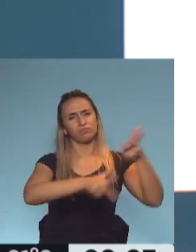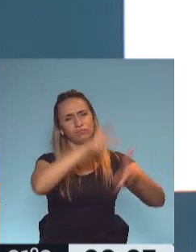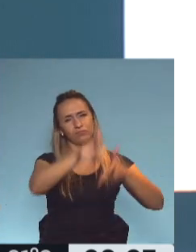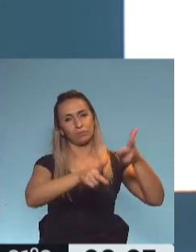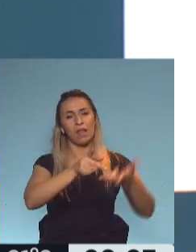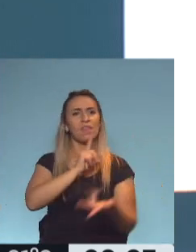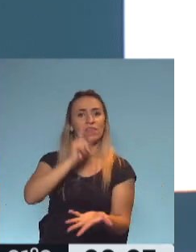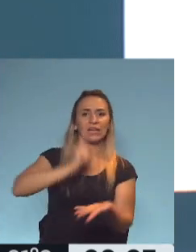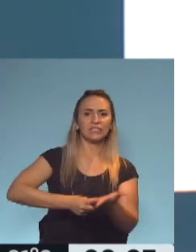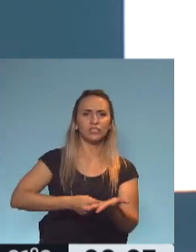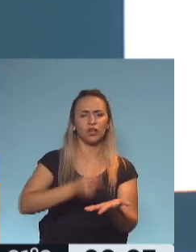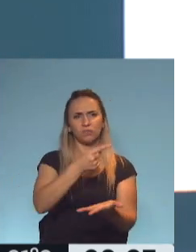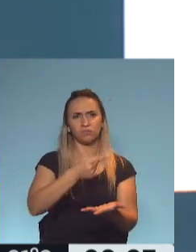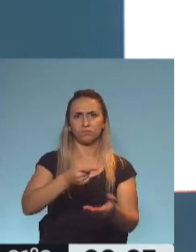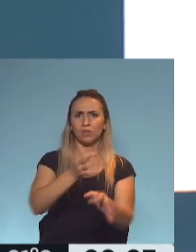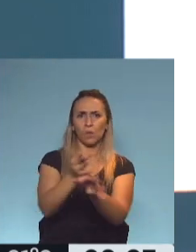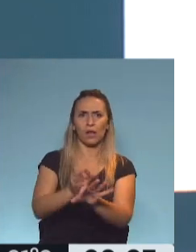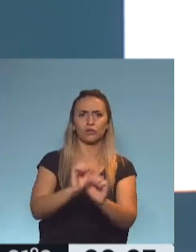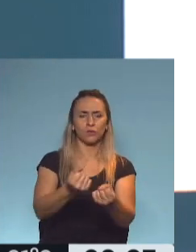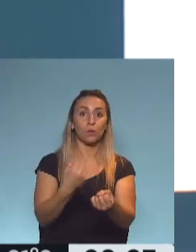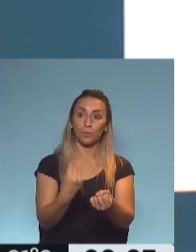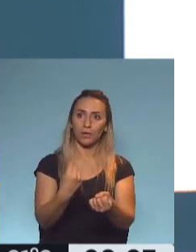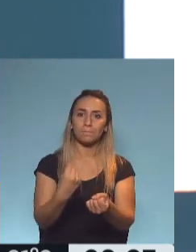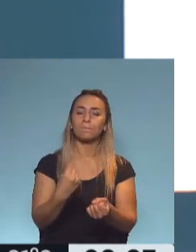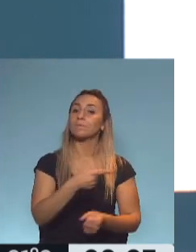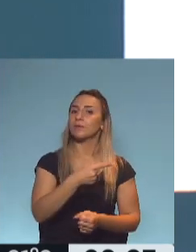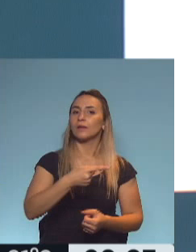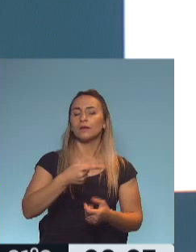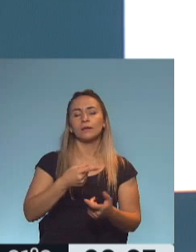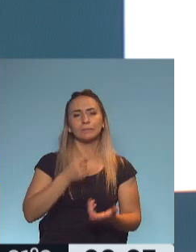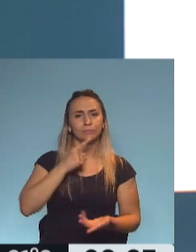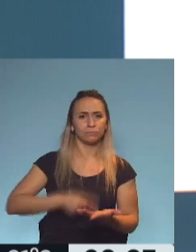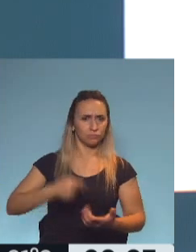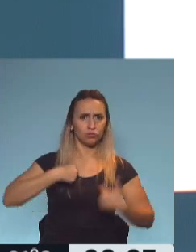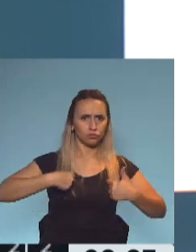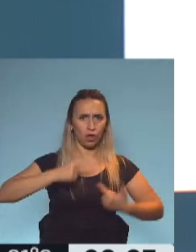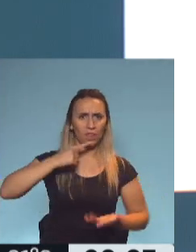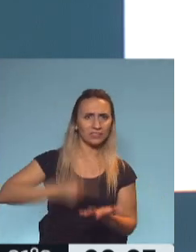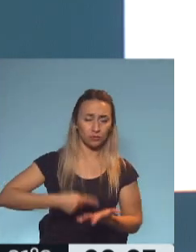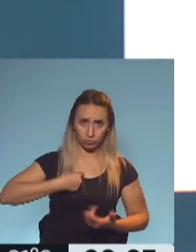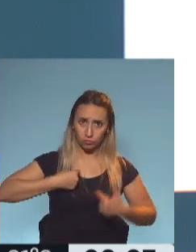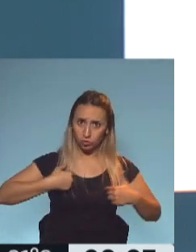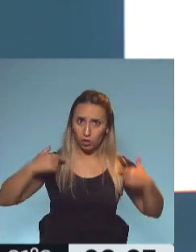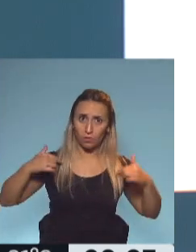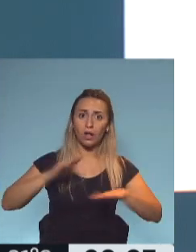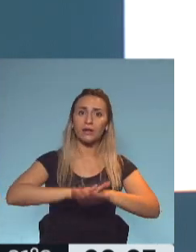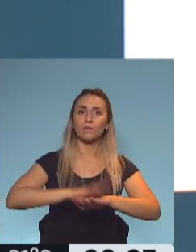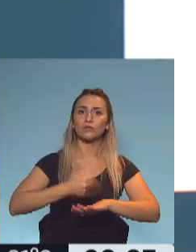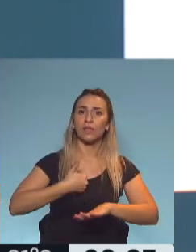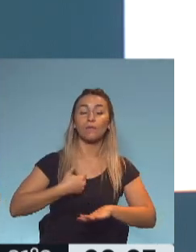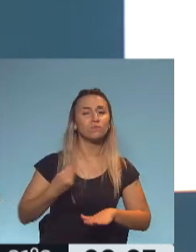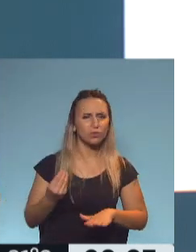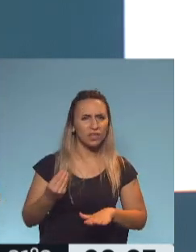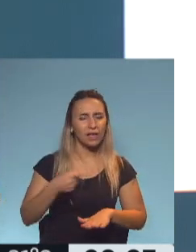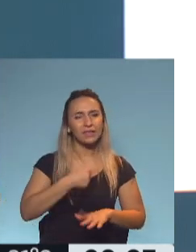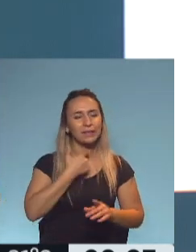él personalmente y únicamente él al mando de la situación, tal vez lo que requería era hacer lo que estaba